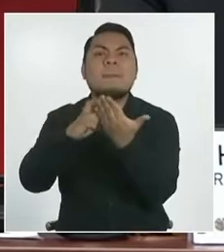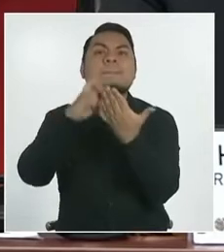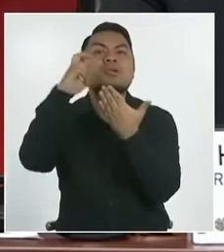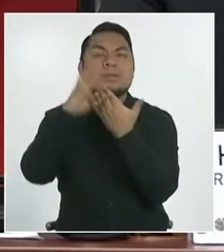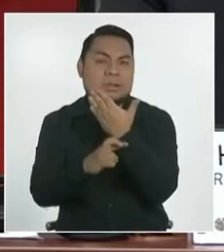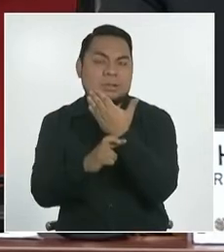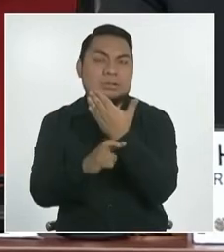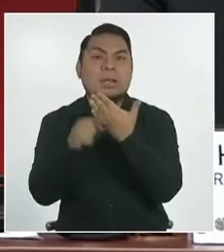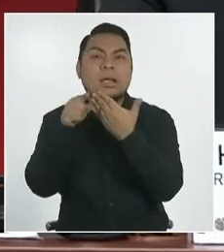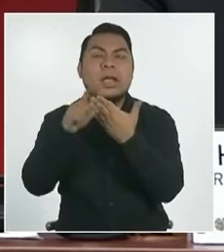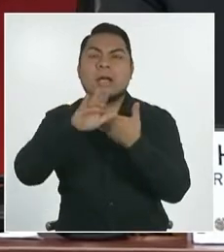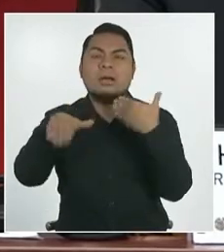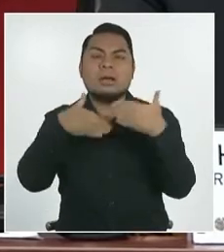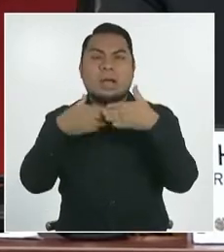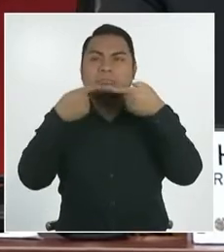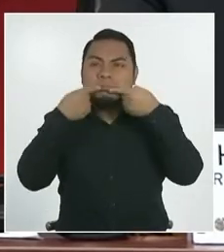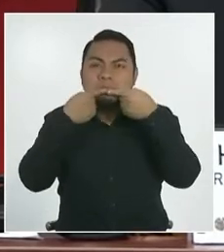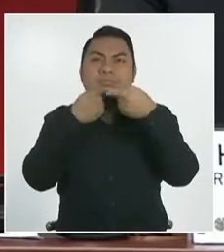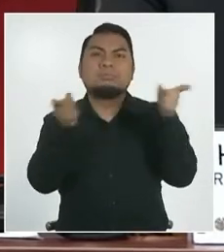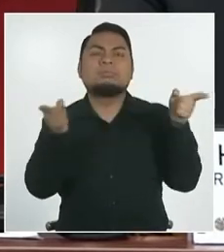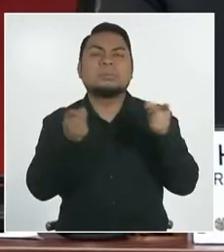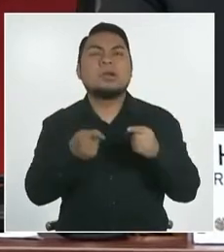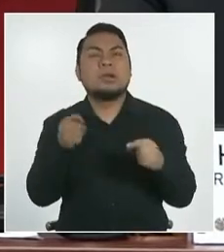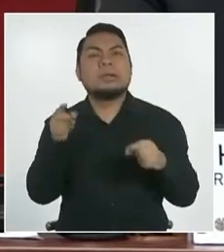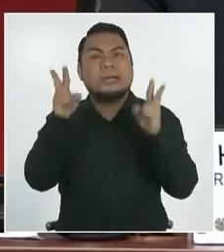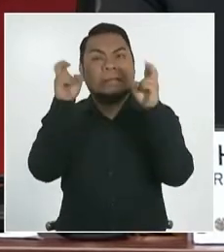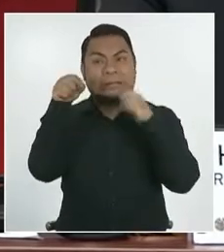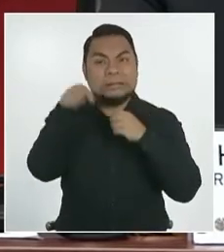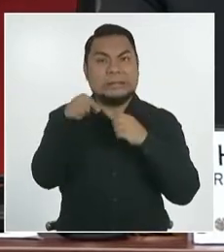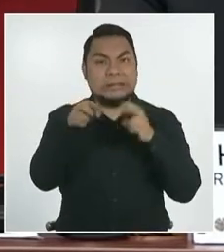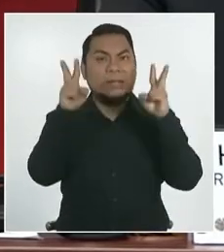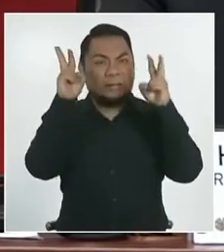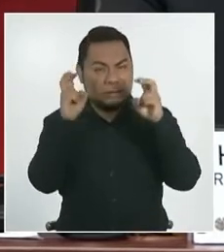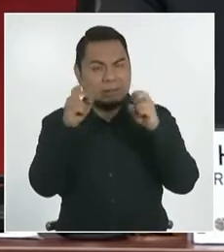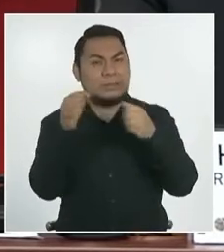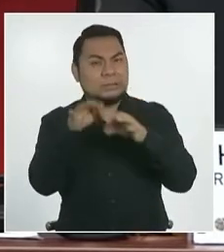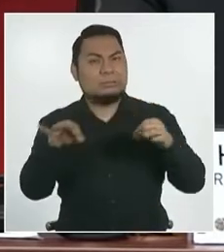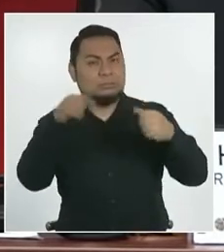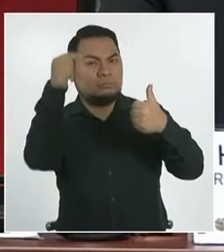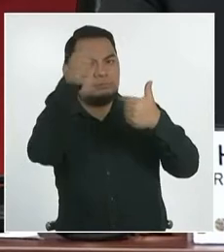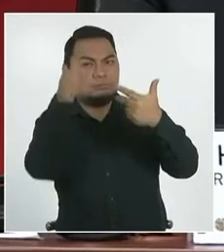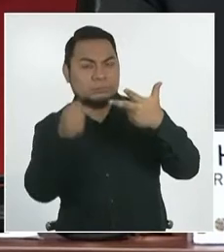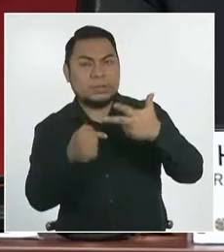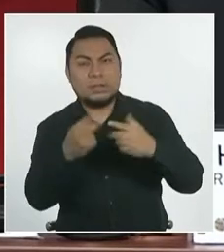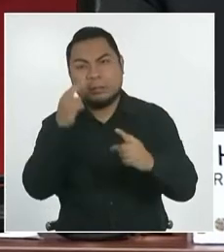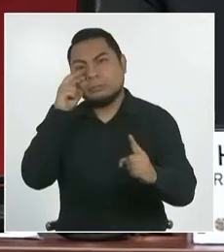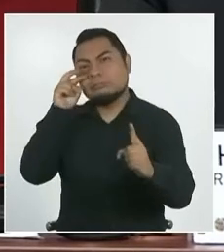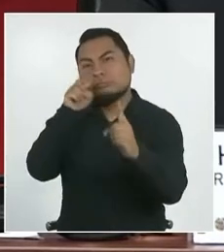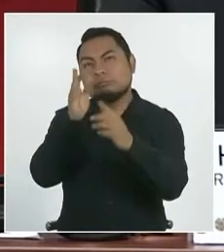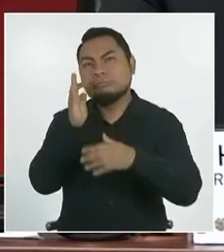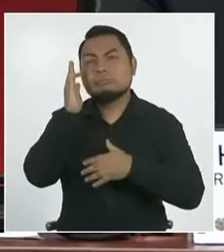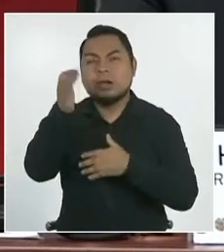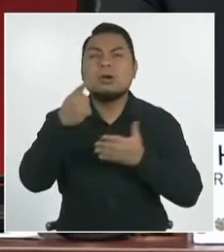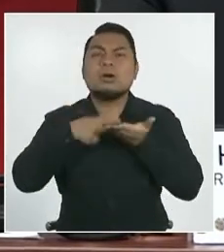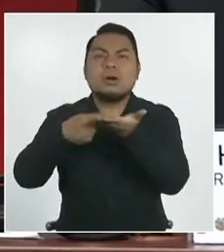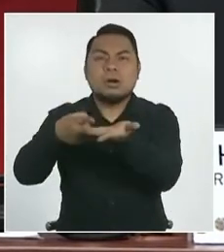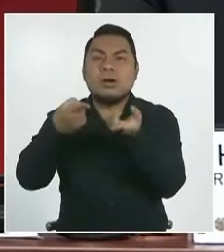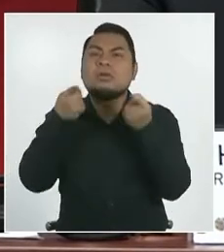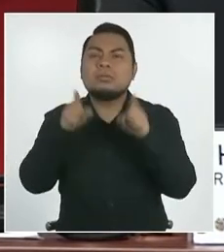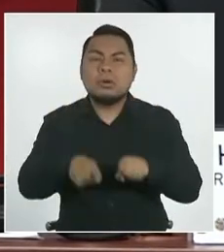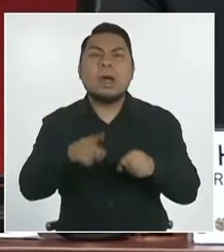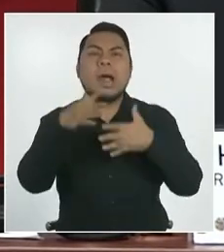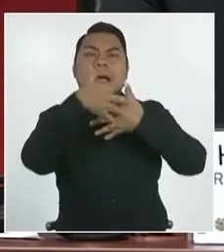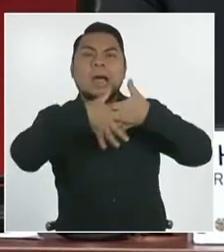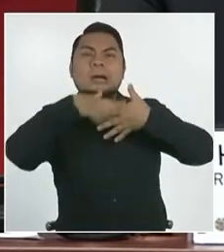de declaración en torno a estos temas transversales, con miras a consensuar compromisos regionales